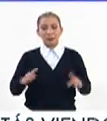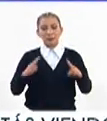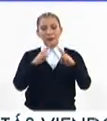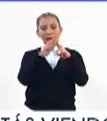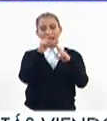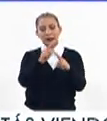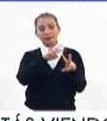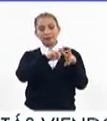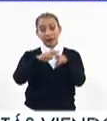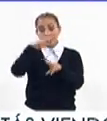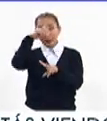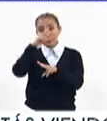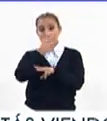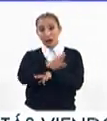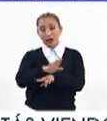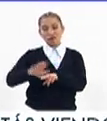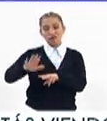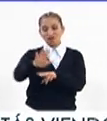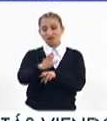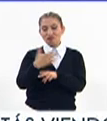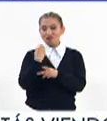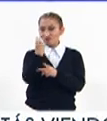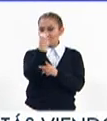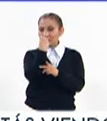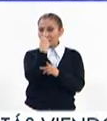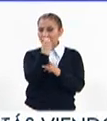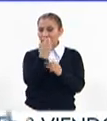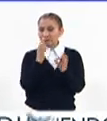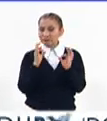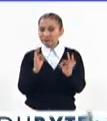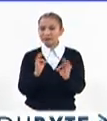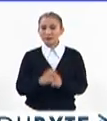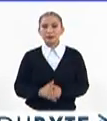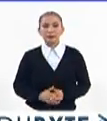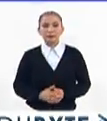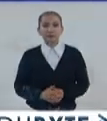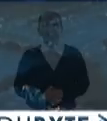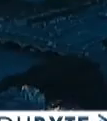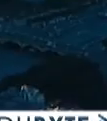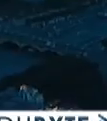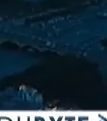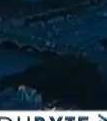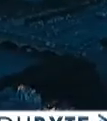París tiene una estrella mexicana entre su gastronomía.